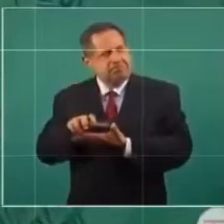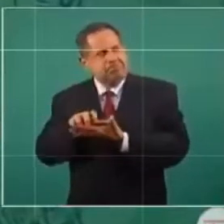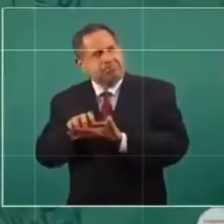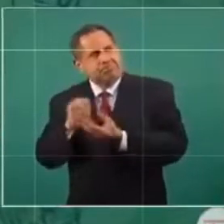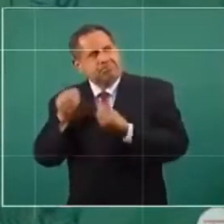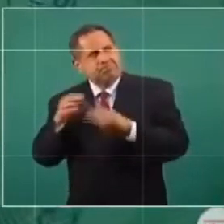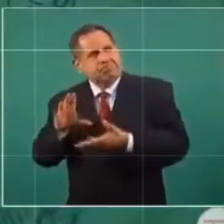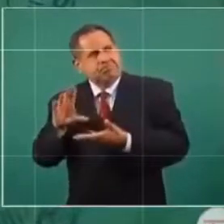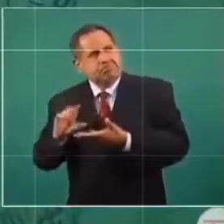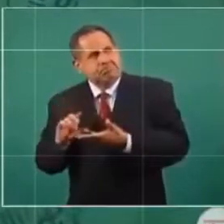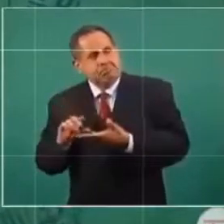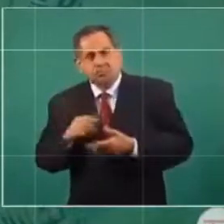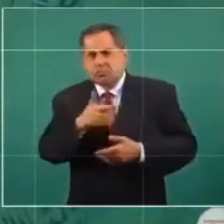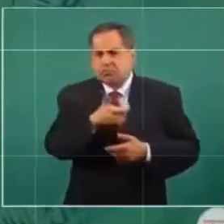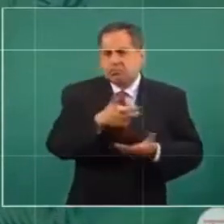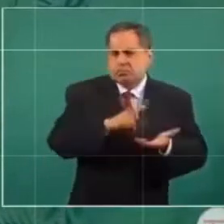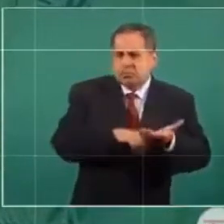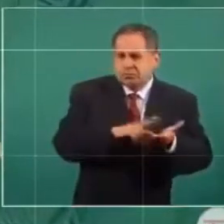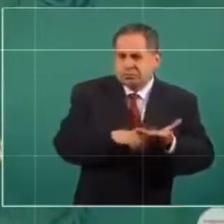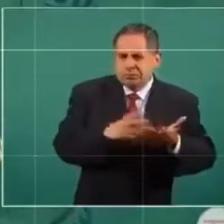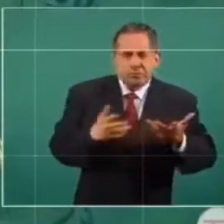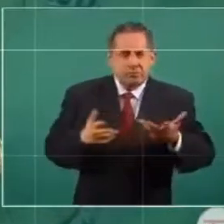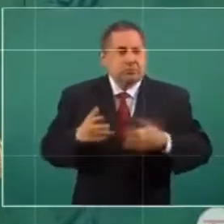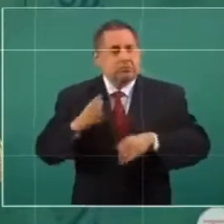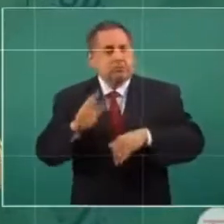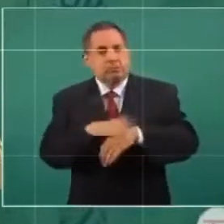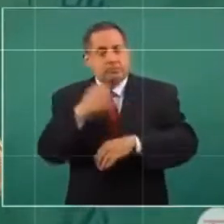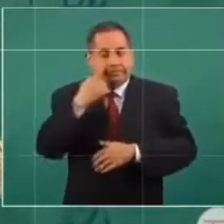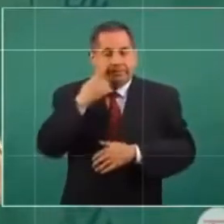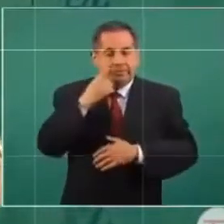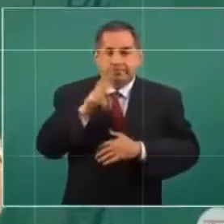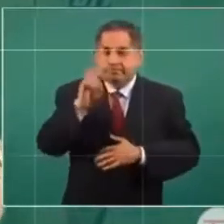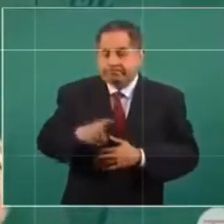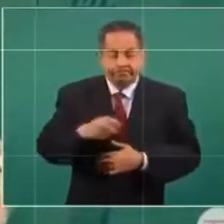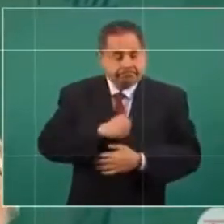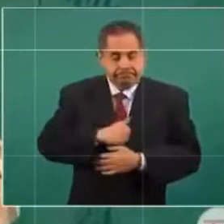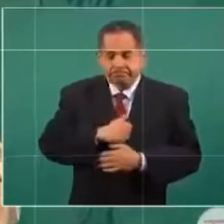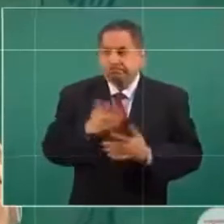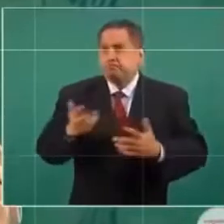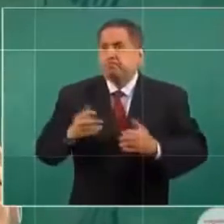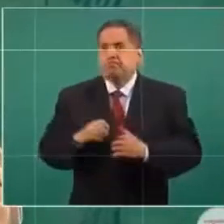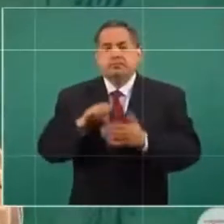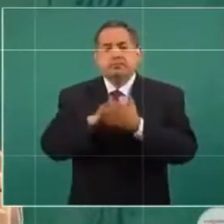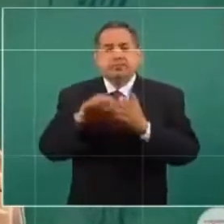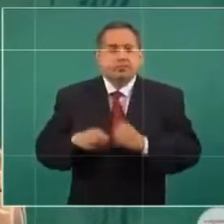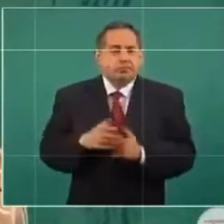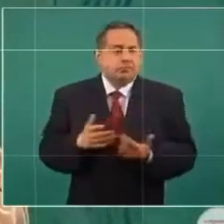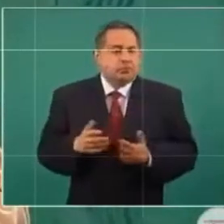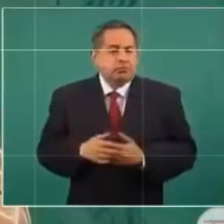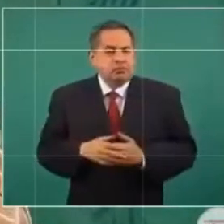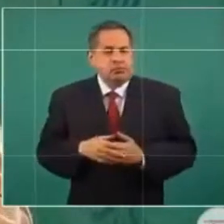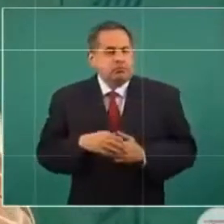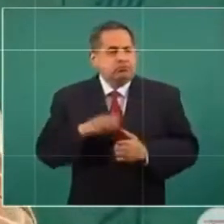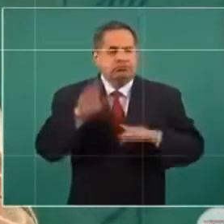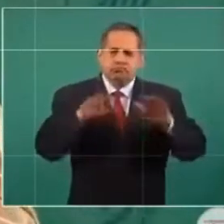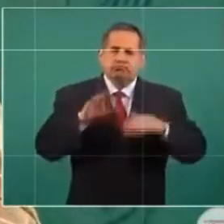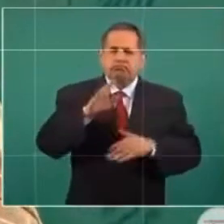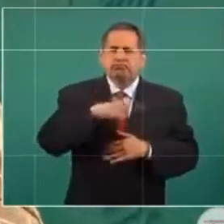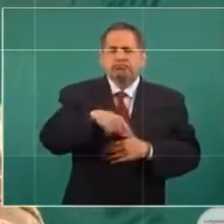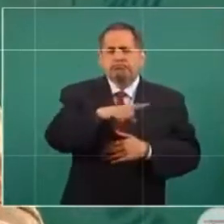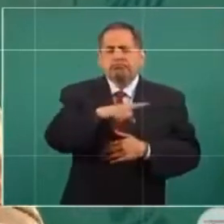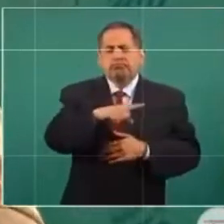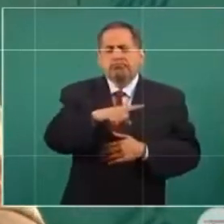el precio que se tiene, porque hay veces que lamentablemente se dan estas condiciones de